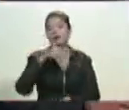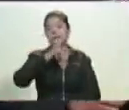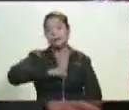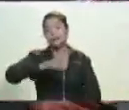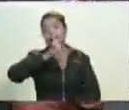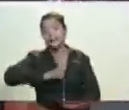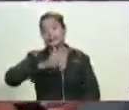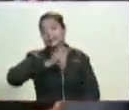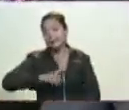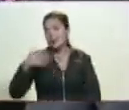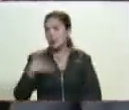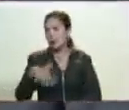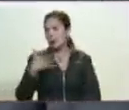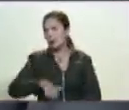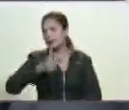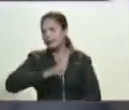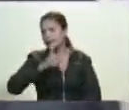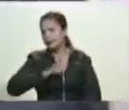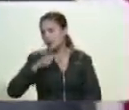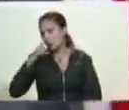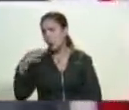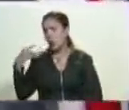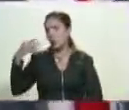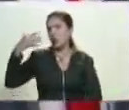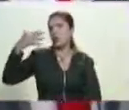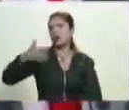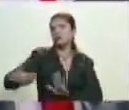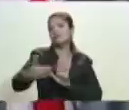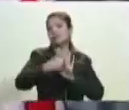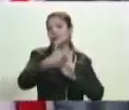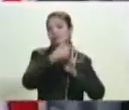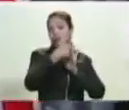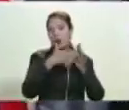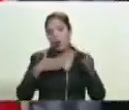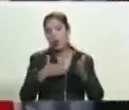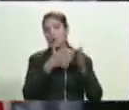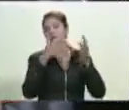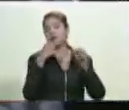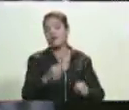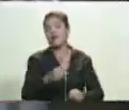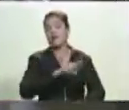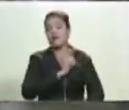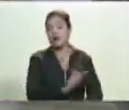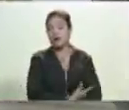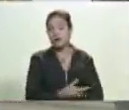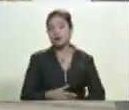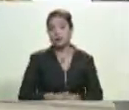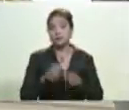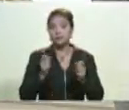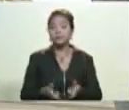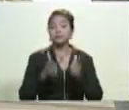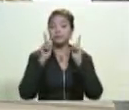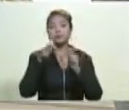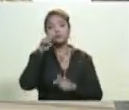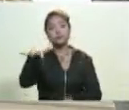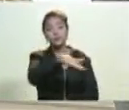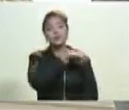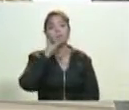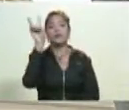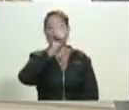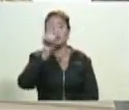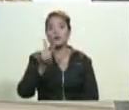resistido estoicamente estos años contra esta asonada que le ha permitido, pues, al pueblo